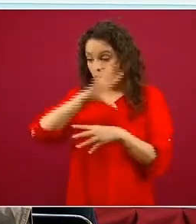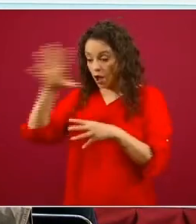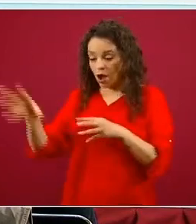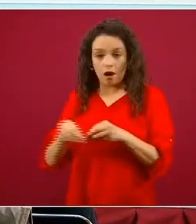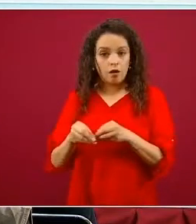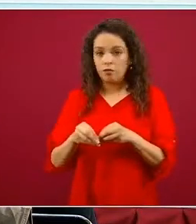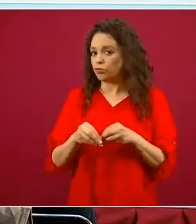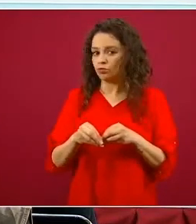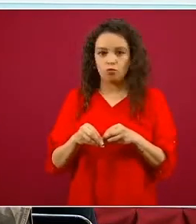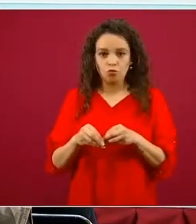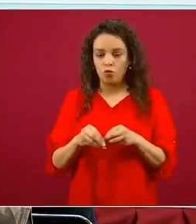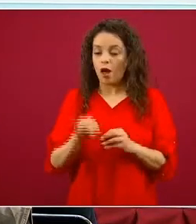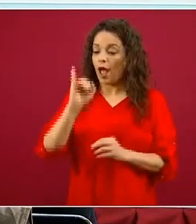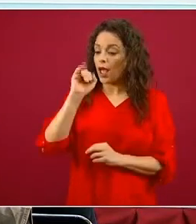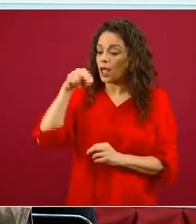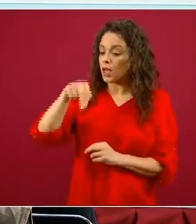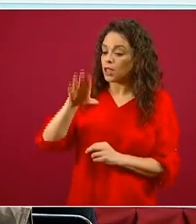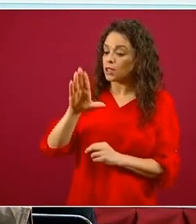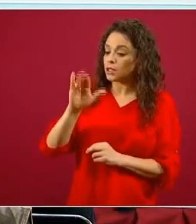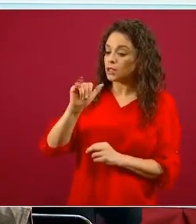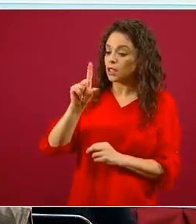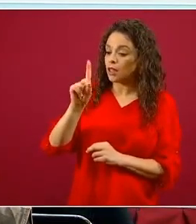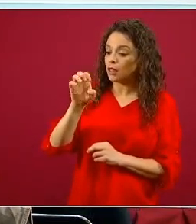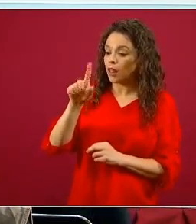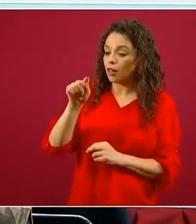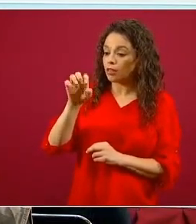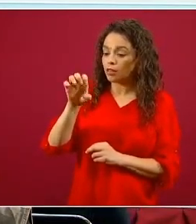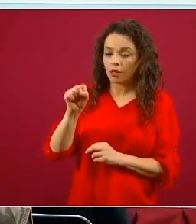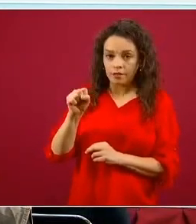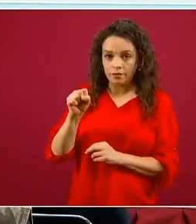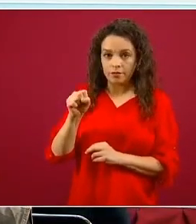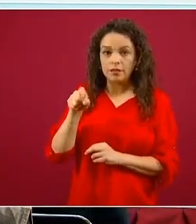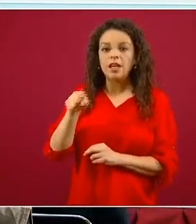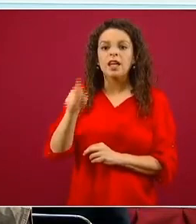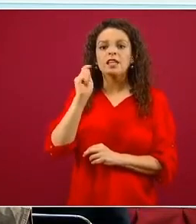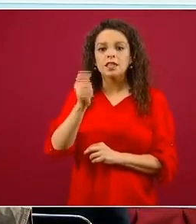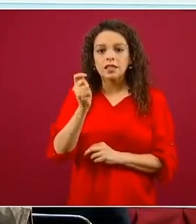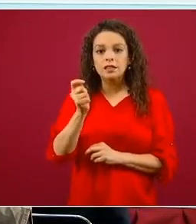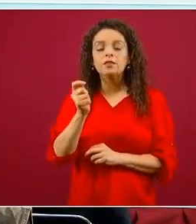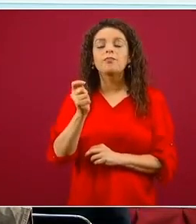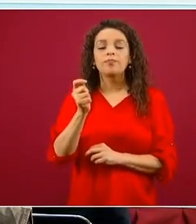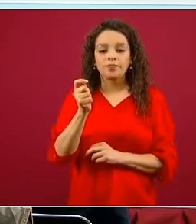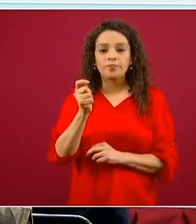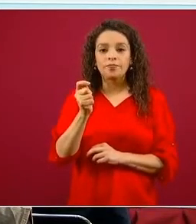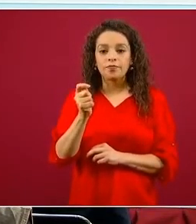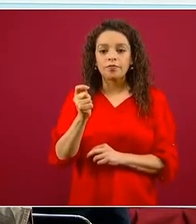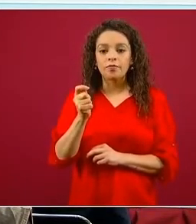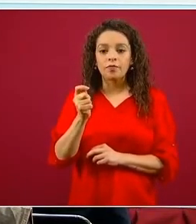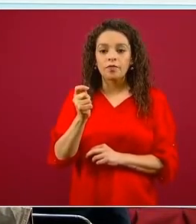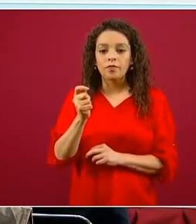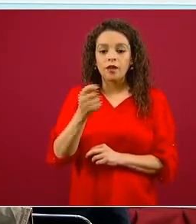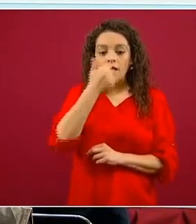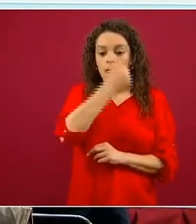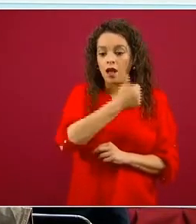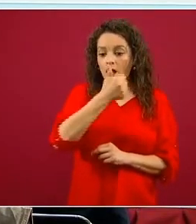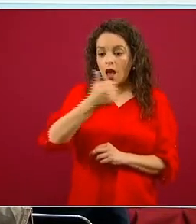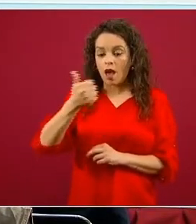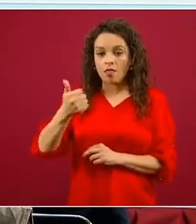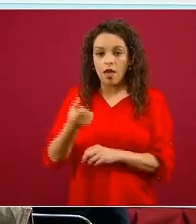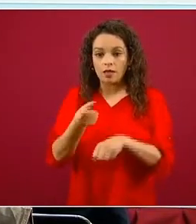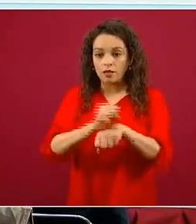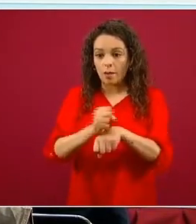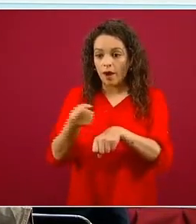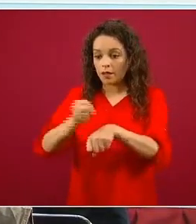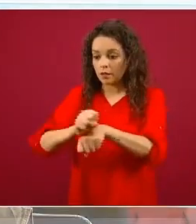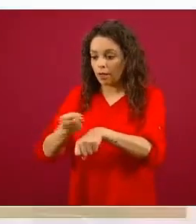es muy importante comentar esto con la población. Son los casos que han ocurrido para cada una de las semanas, o